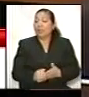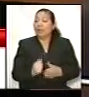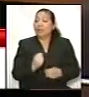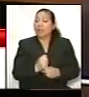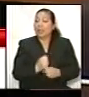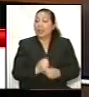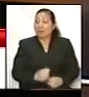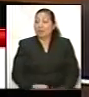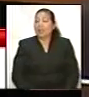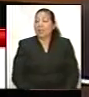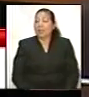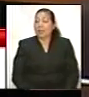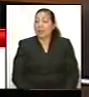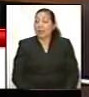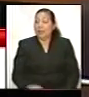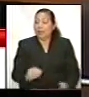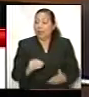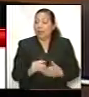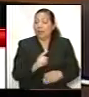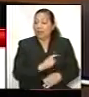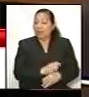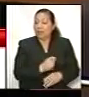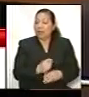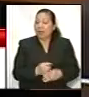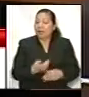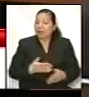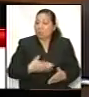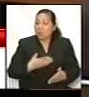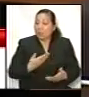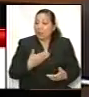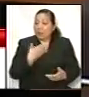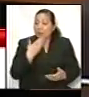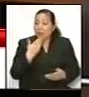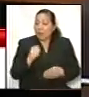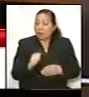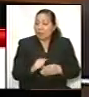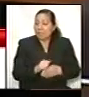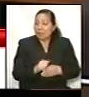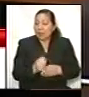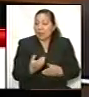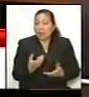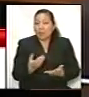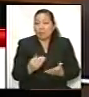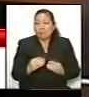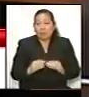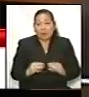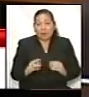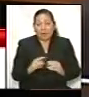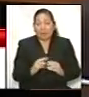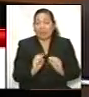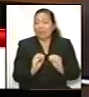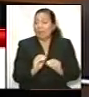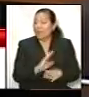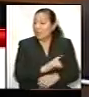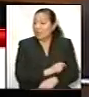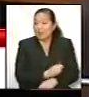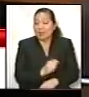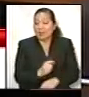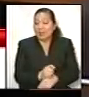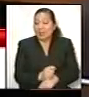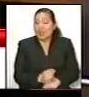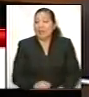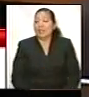trabajando en Tacna y que podrían comercializar con las mejores prácticas, porque Sofra Tacna le daría todos